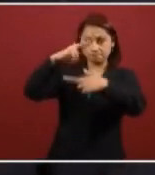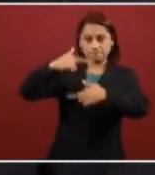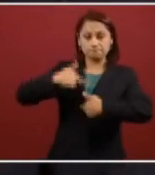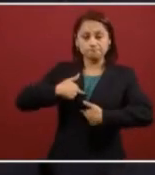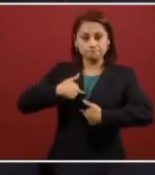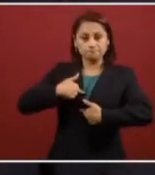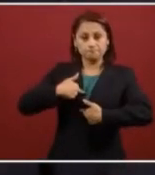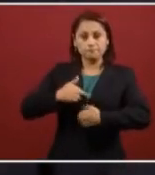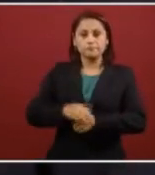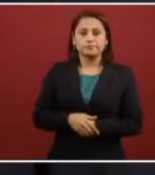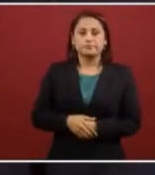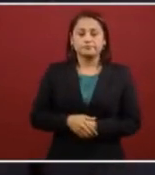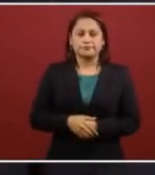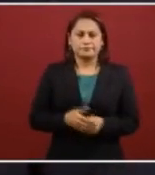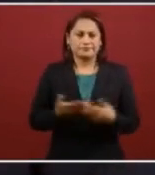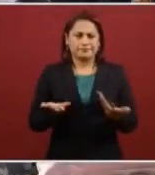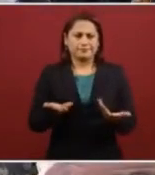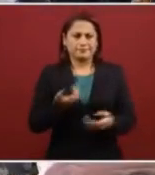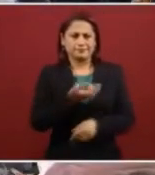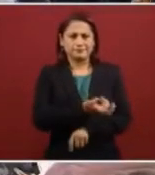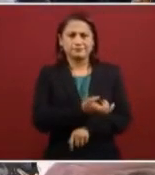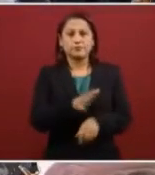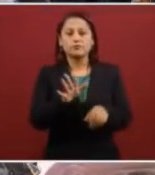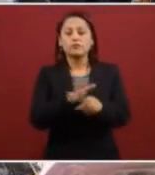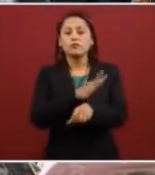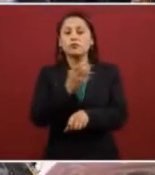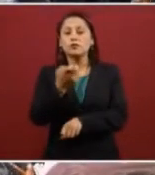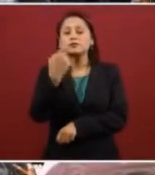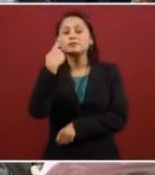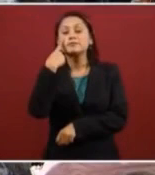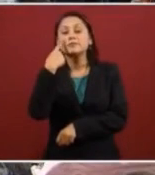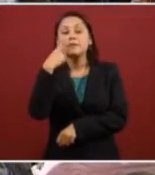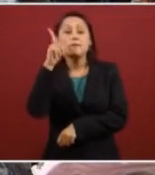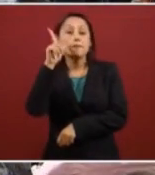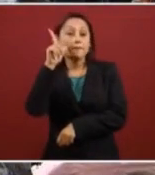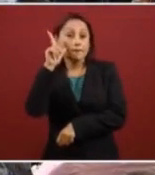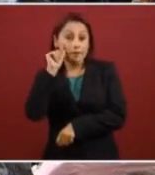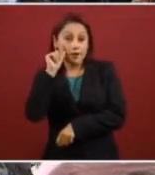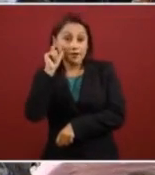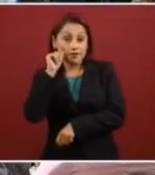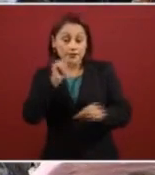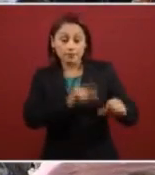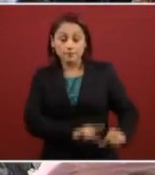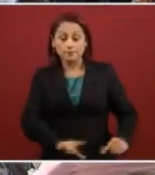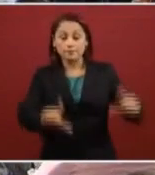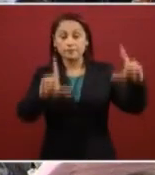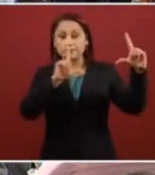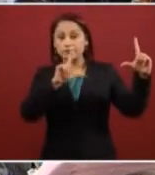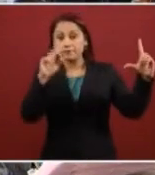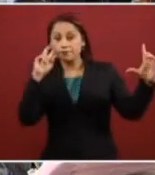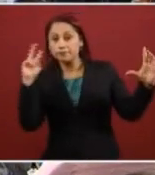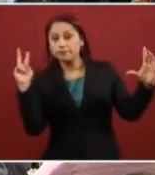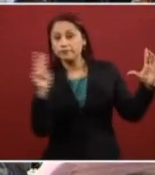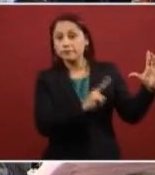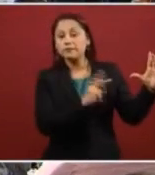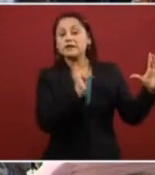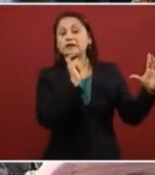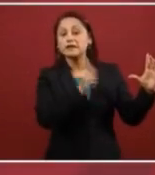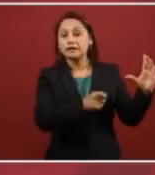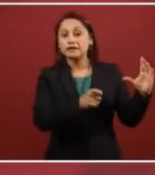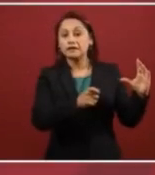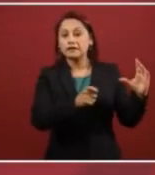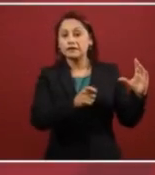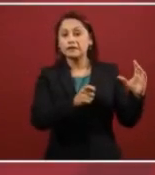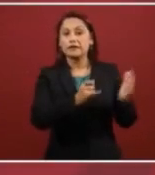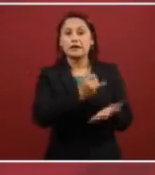respectability mañana, that's why voy a poner aquí en la pantalla, that's why tomorrow I'm going to put on este, this monitor de la condonación de impuestos, regarding